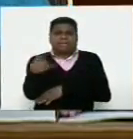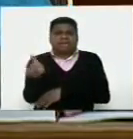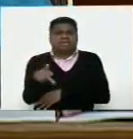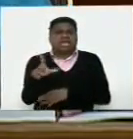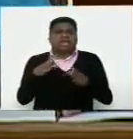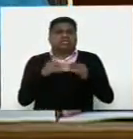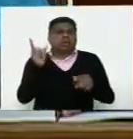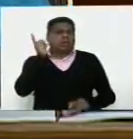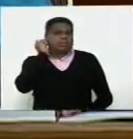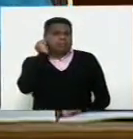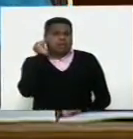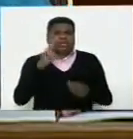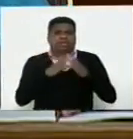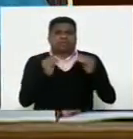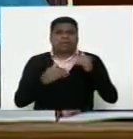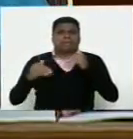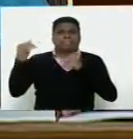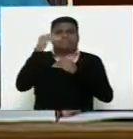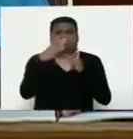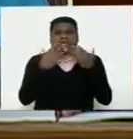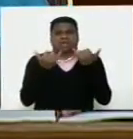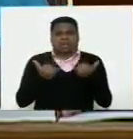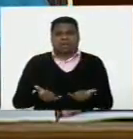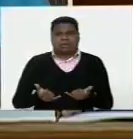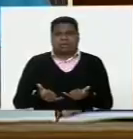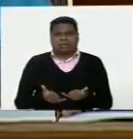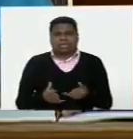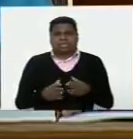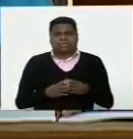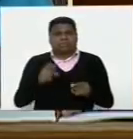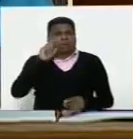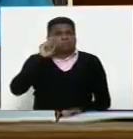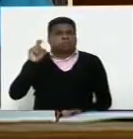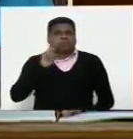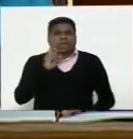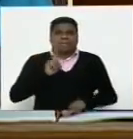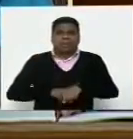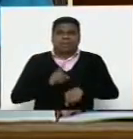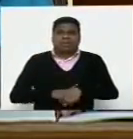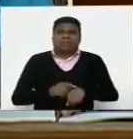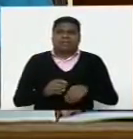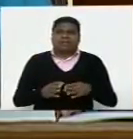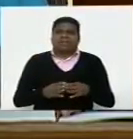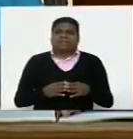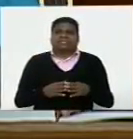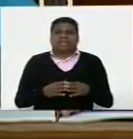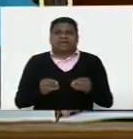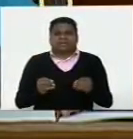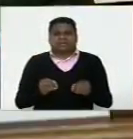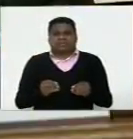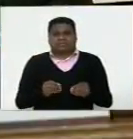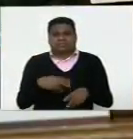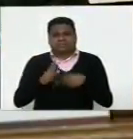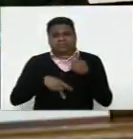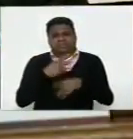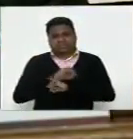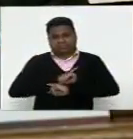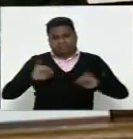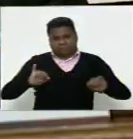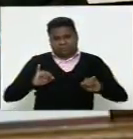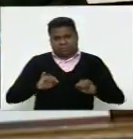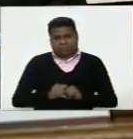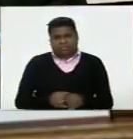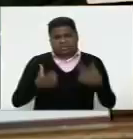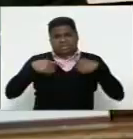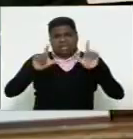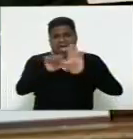en condiciones de mayor vulnerabilidad durante la gestación y en el momento del parto. Es todo. En consideración al